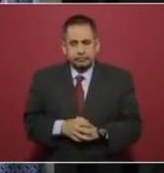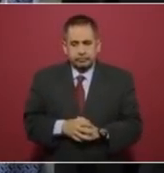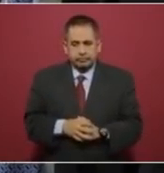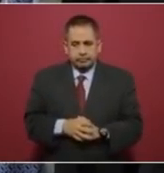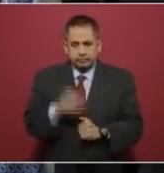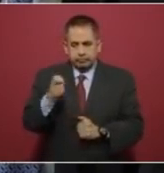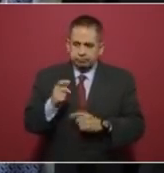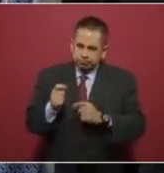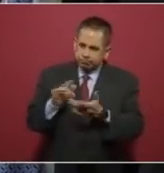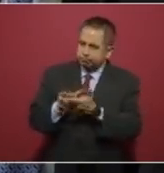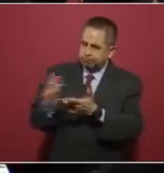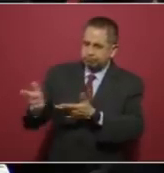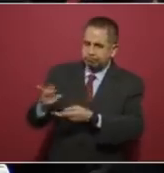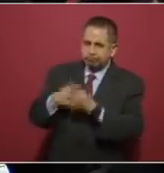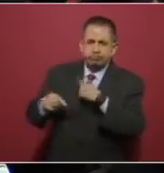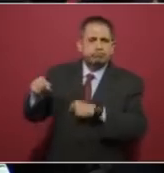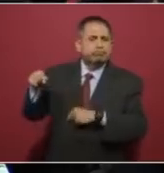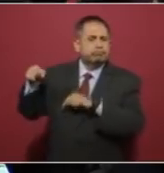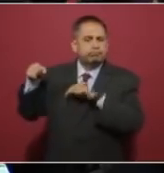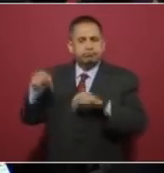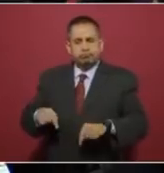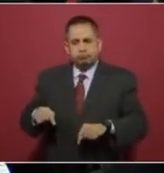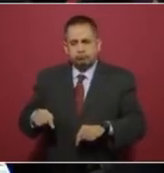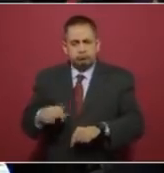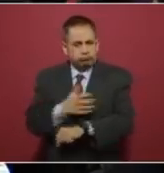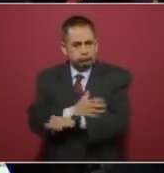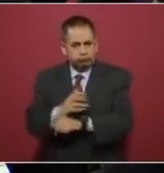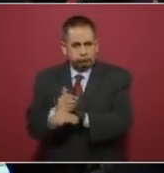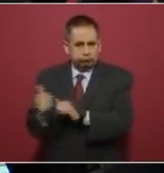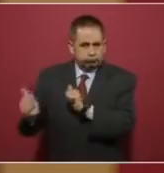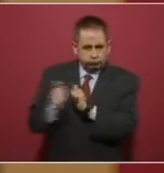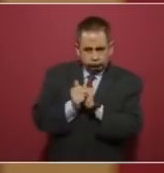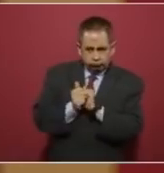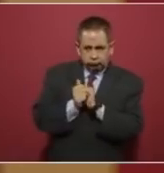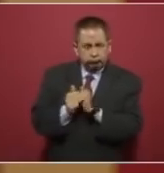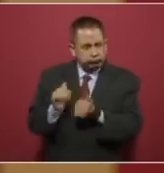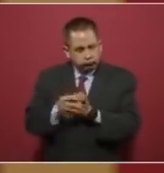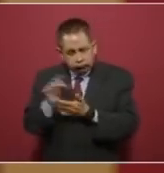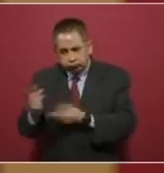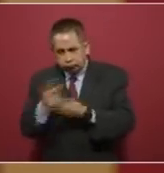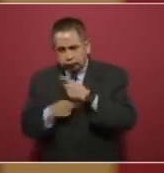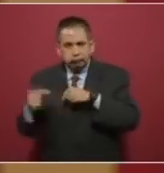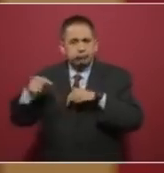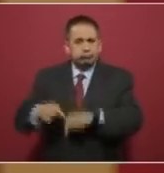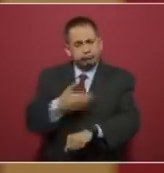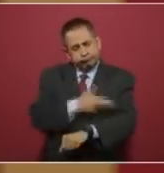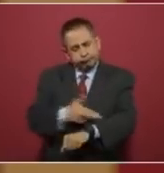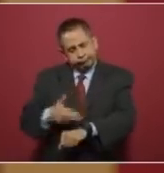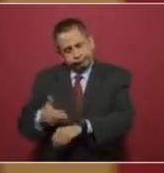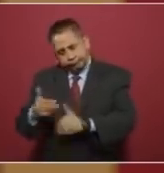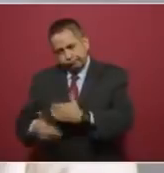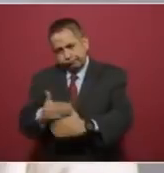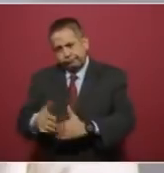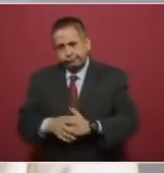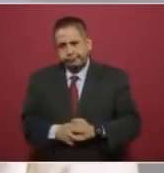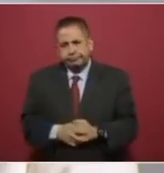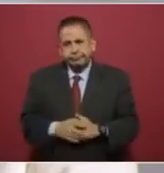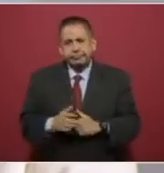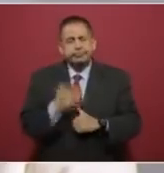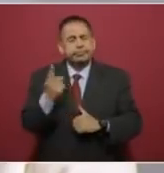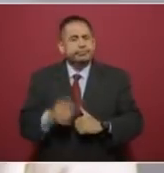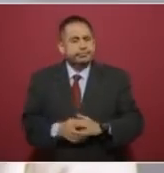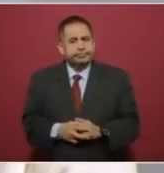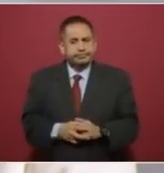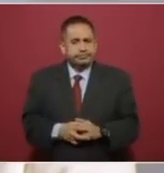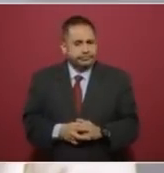bachelet por el acompañamiento en este proceso para que méxico se abra a la observación internacional en esta materia y en otras como el